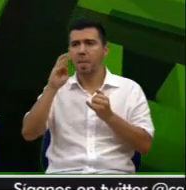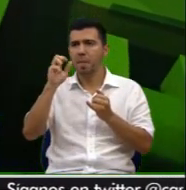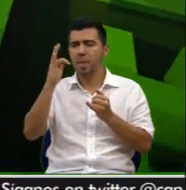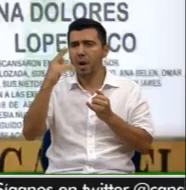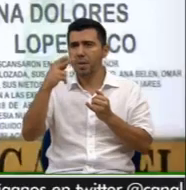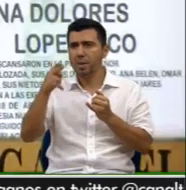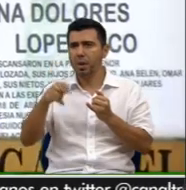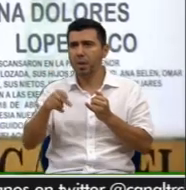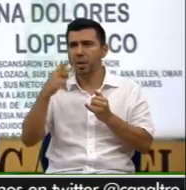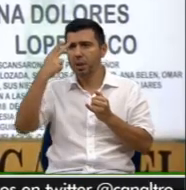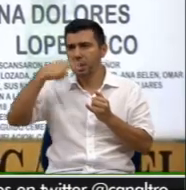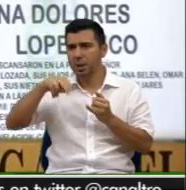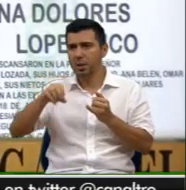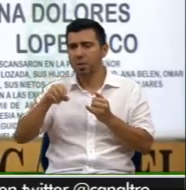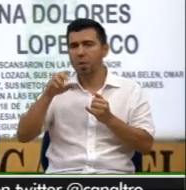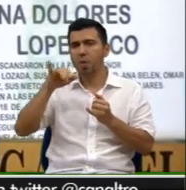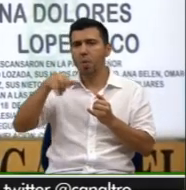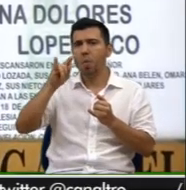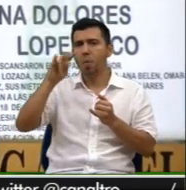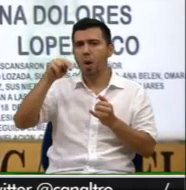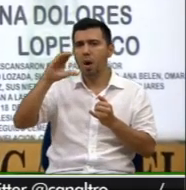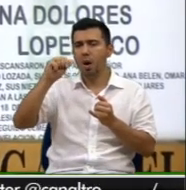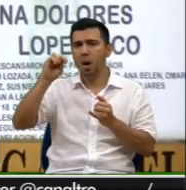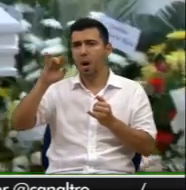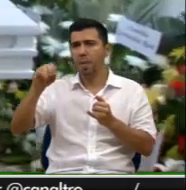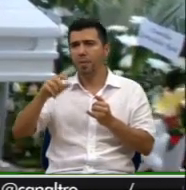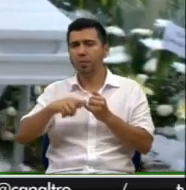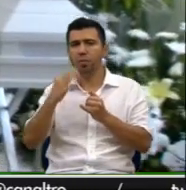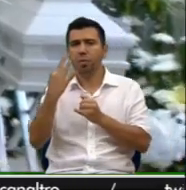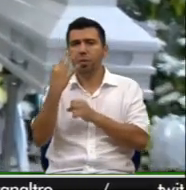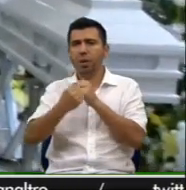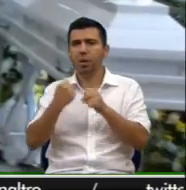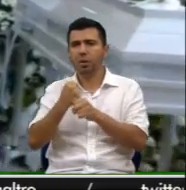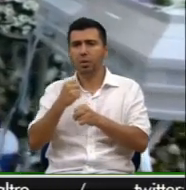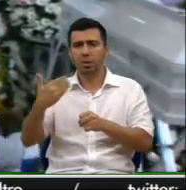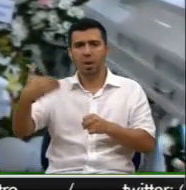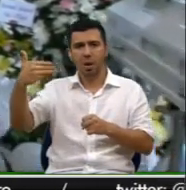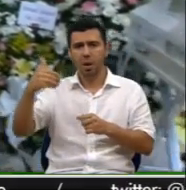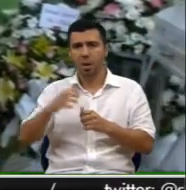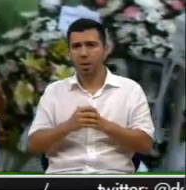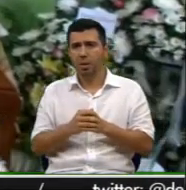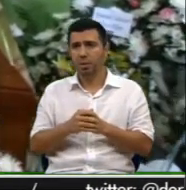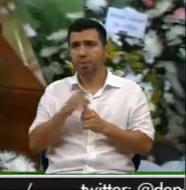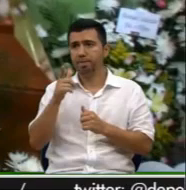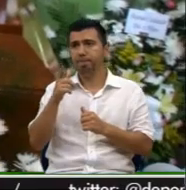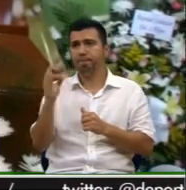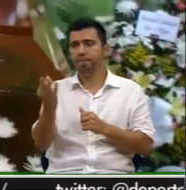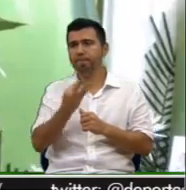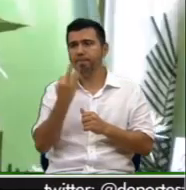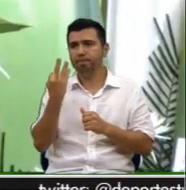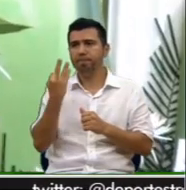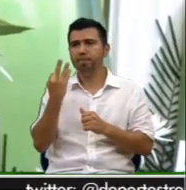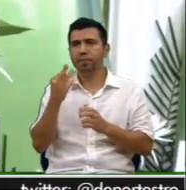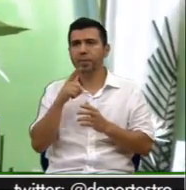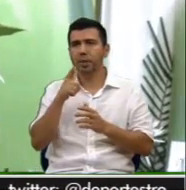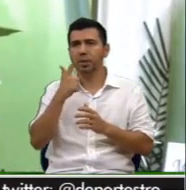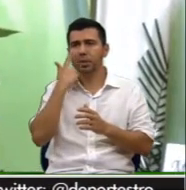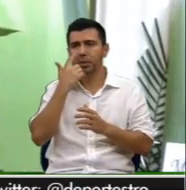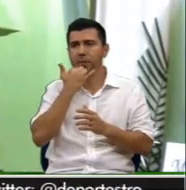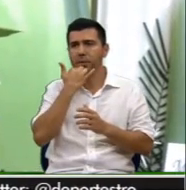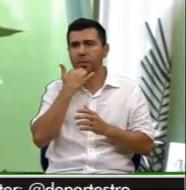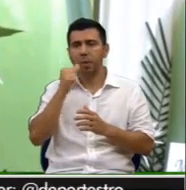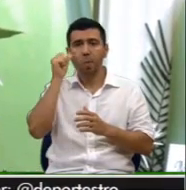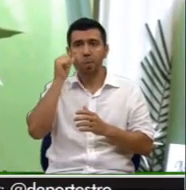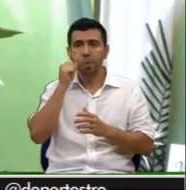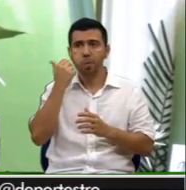Juan Camilo Estévez un menor de 3 años de edad una de ellas que Diana Salazar supuestamente se encontraba en